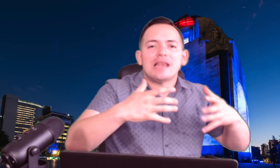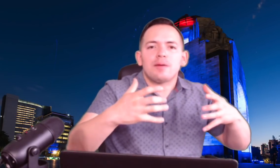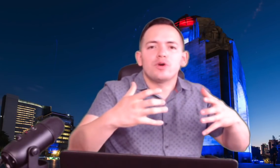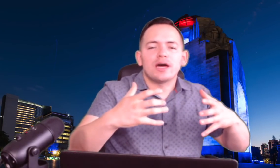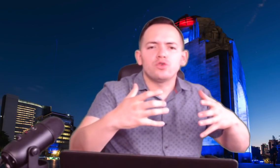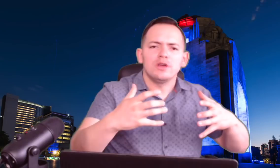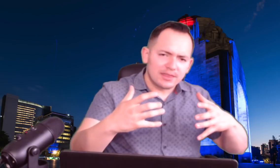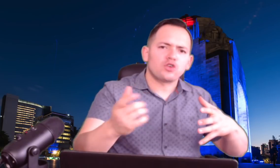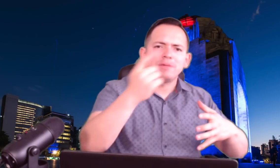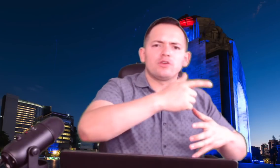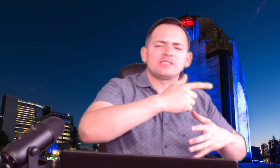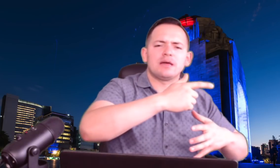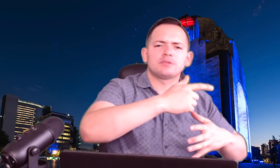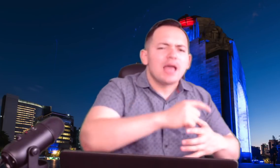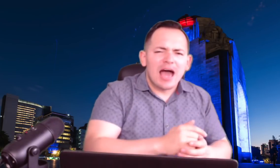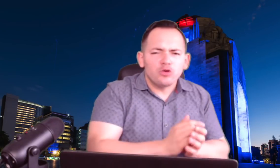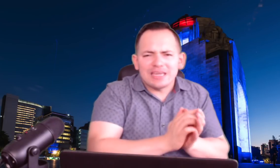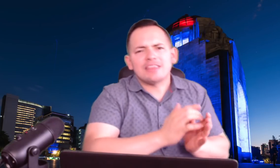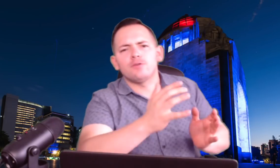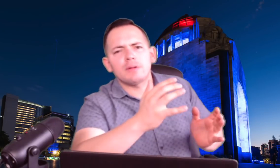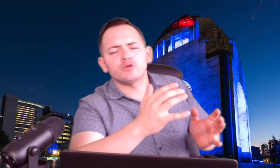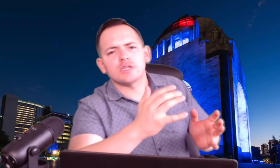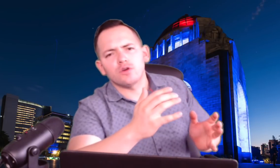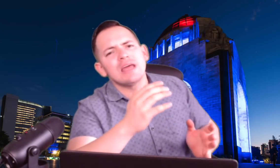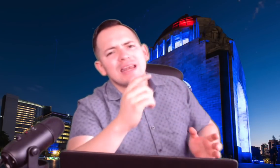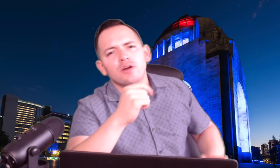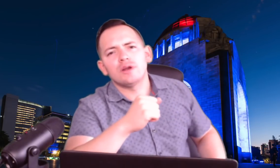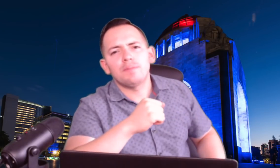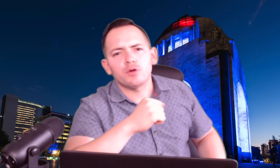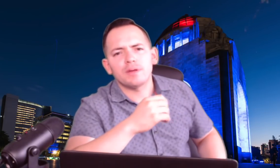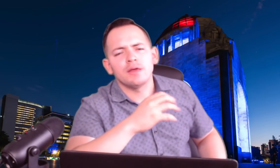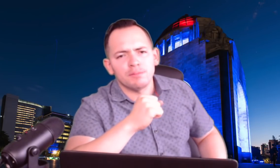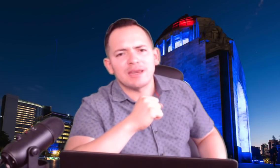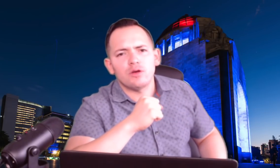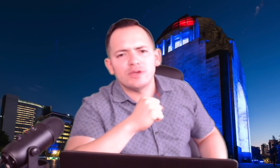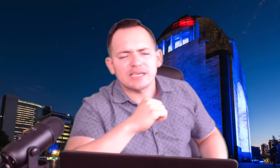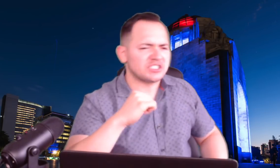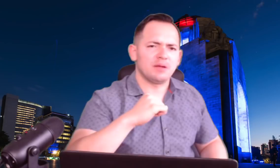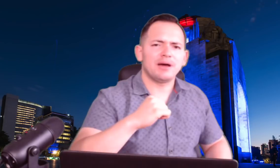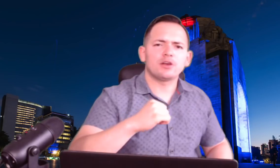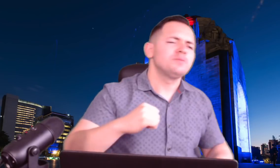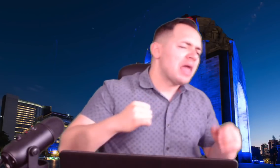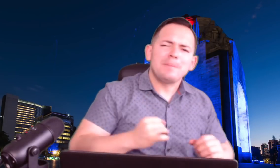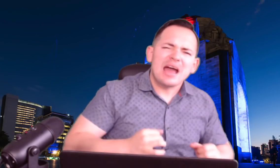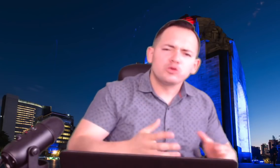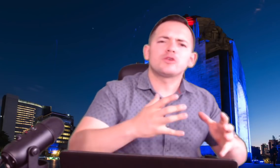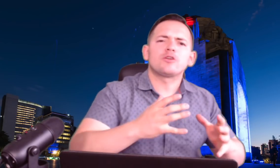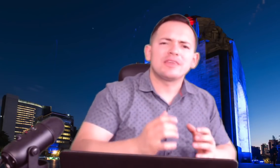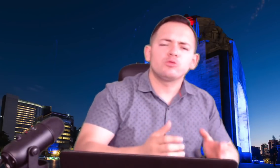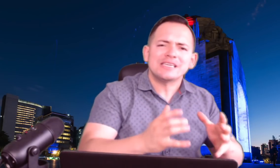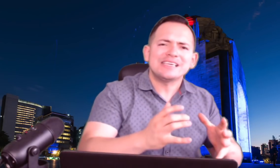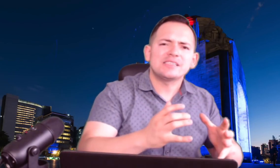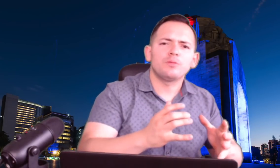siendo el abogado de Romero de Champs, algo que de forma posterior negó la propia María Luisa. Sin embargo, veamos